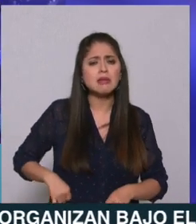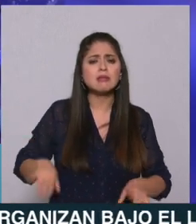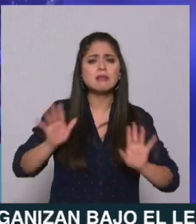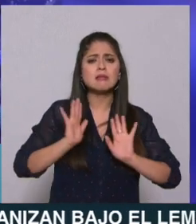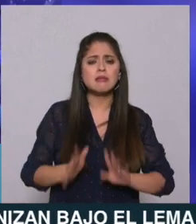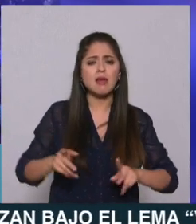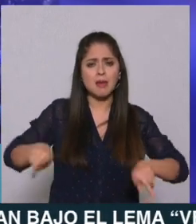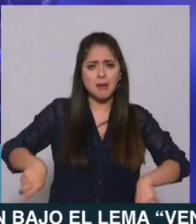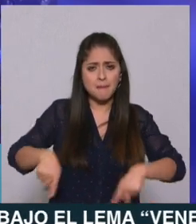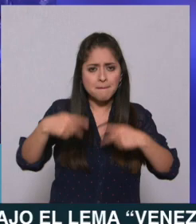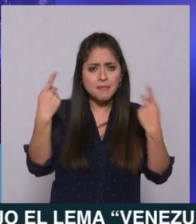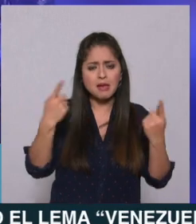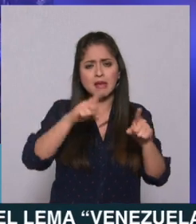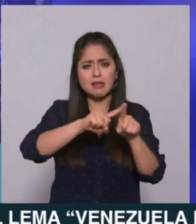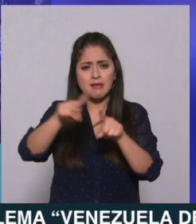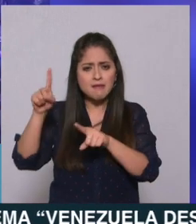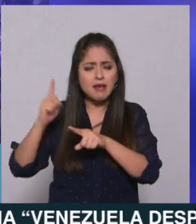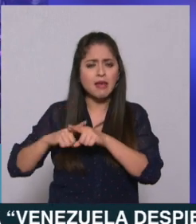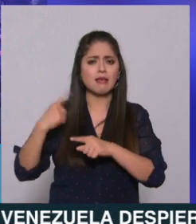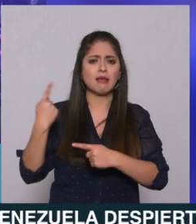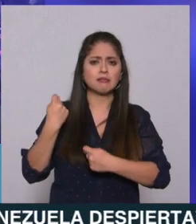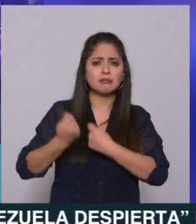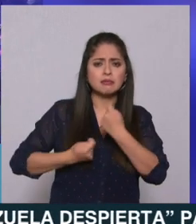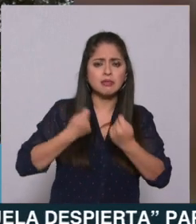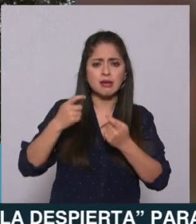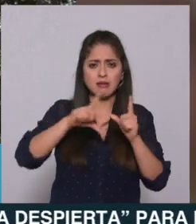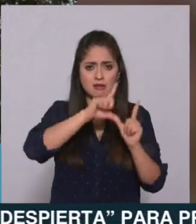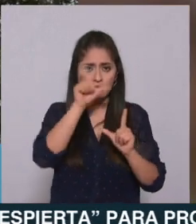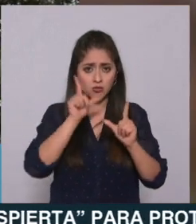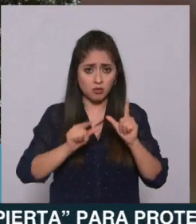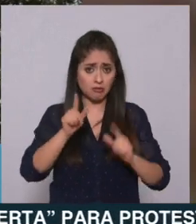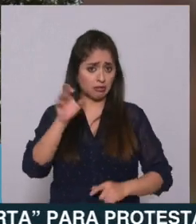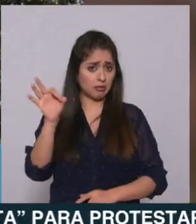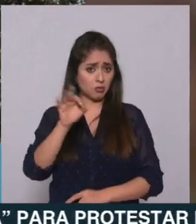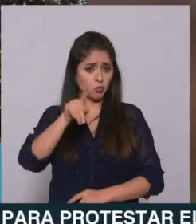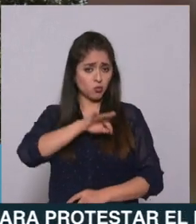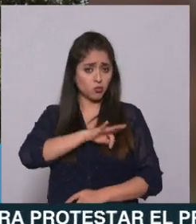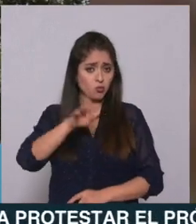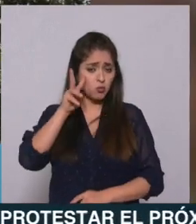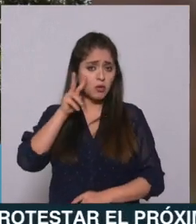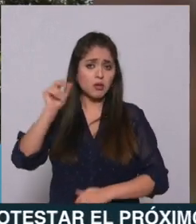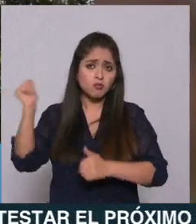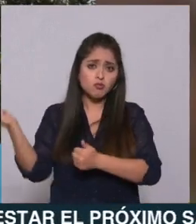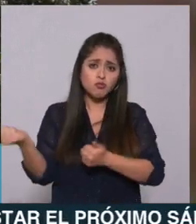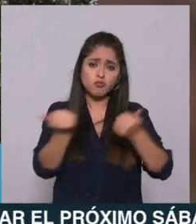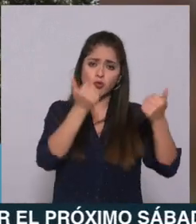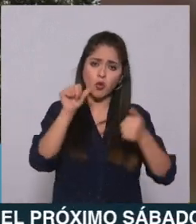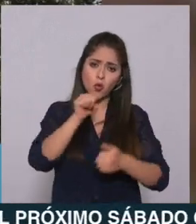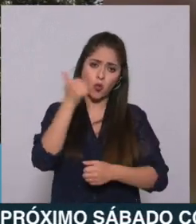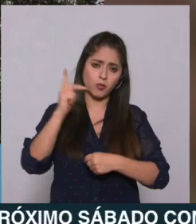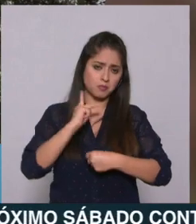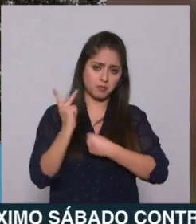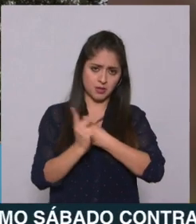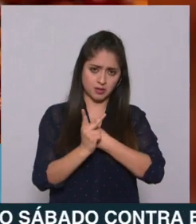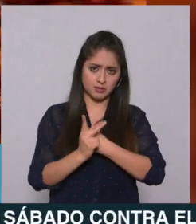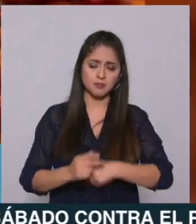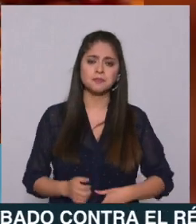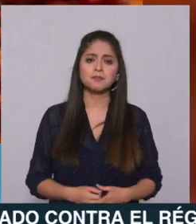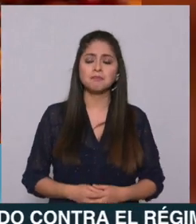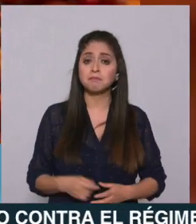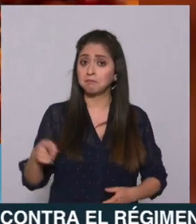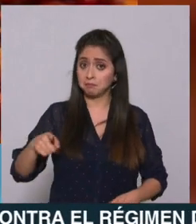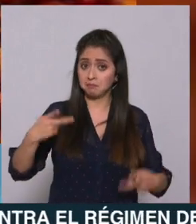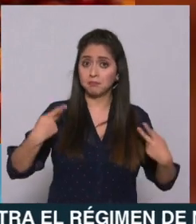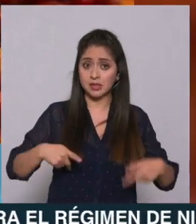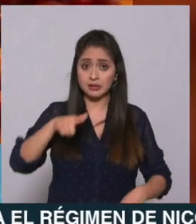las tiendas a nivel nacional e incluso pues lo pueden encontrar para la exportación. Y eso es importante porque la gente puede reconocerlo,